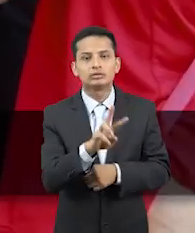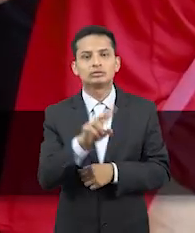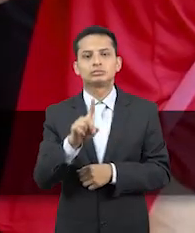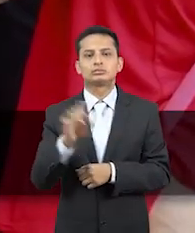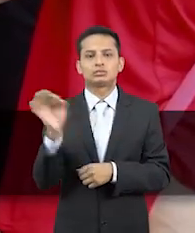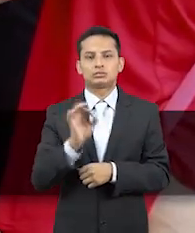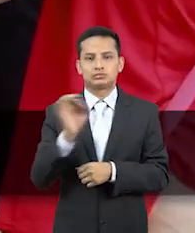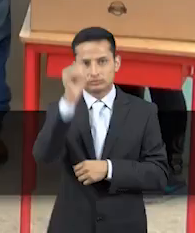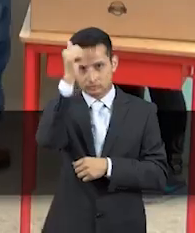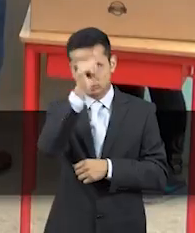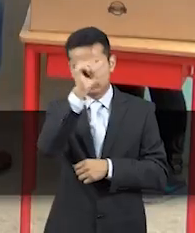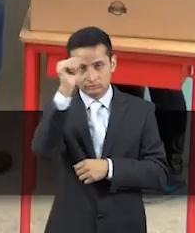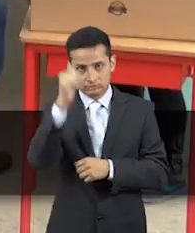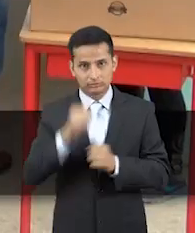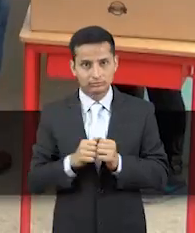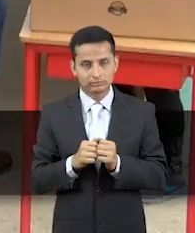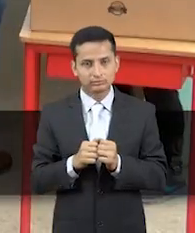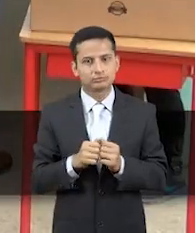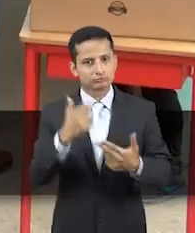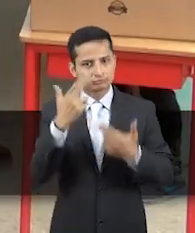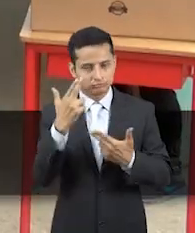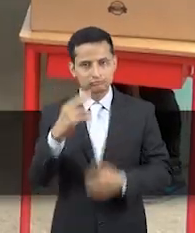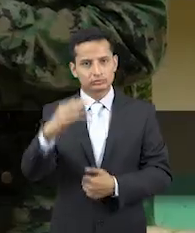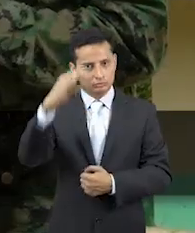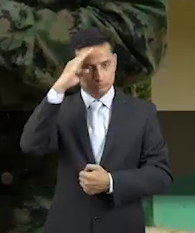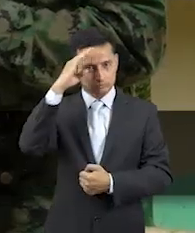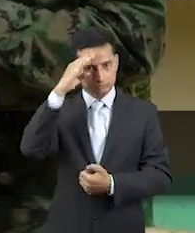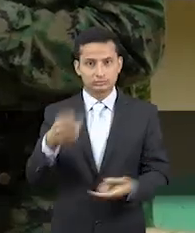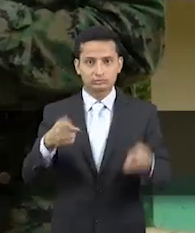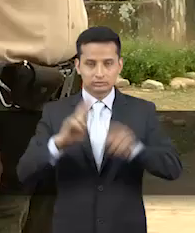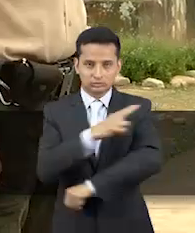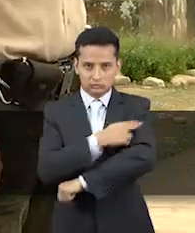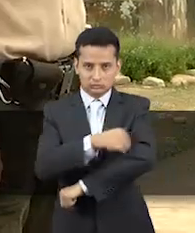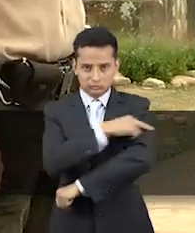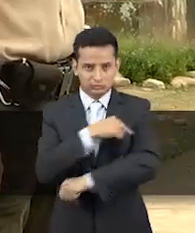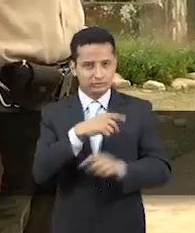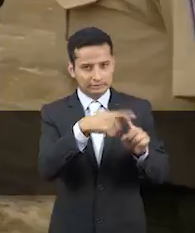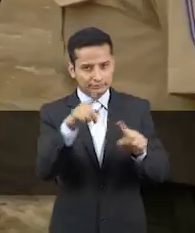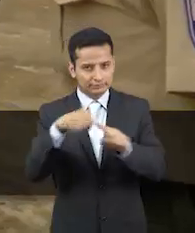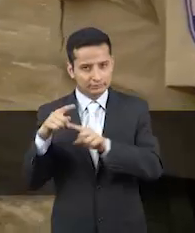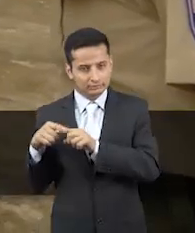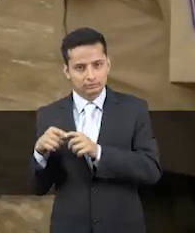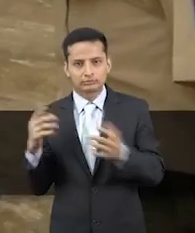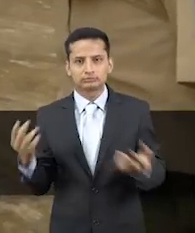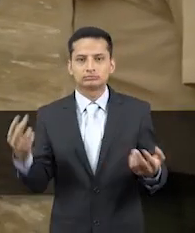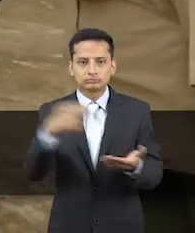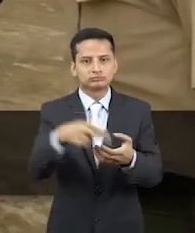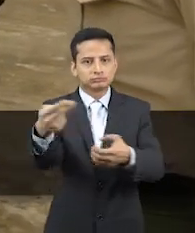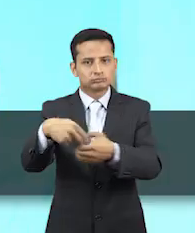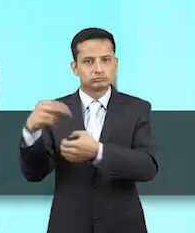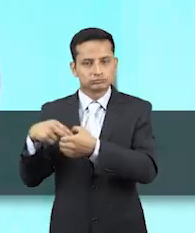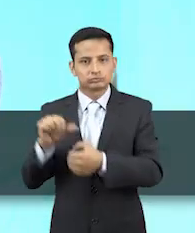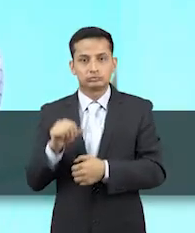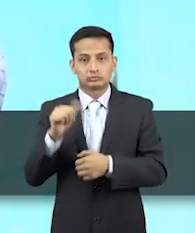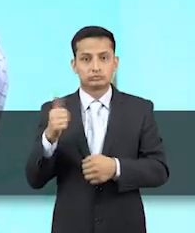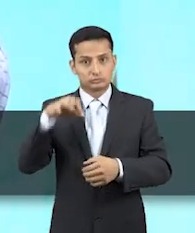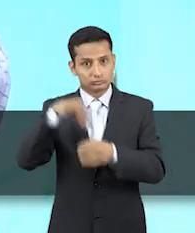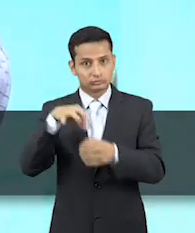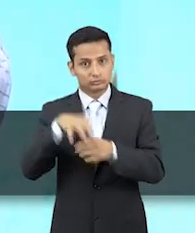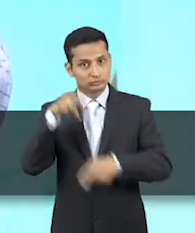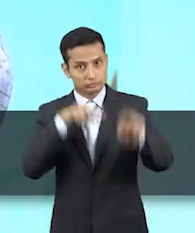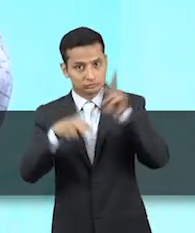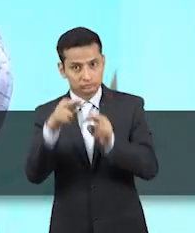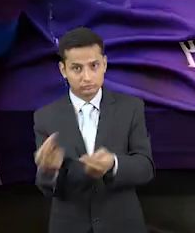el domingo 21 de octubre. El proceso contó con el acompañamiento de Fuerzas Armadas, Policía Nacional, organismos de respuesta, observadores